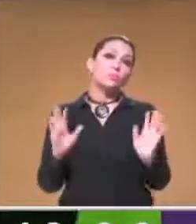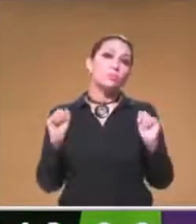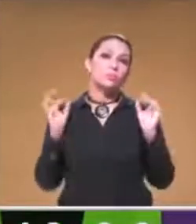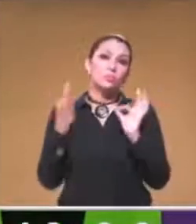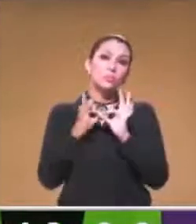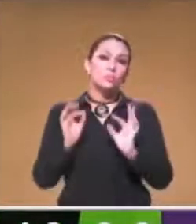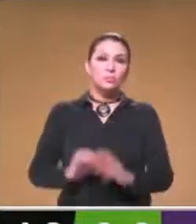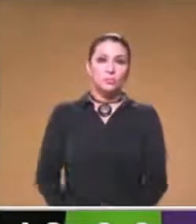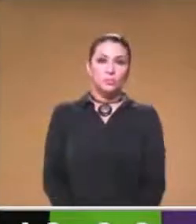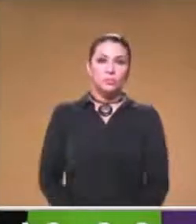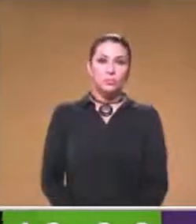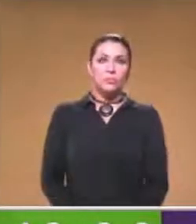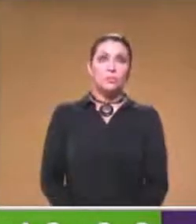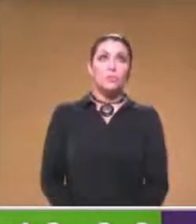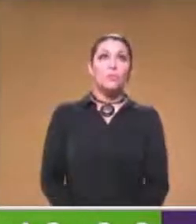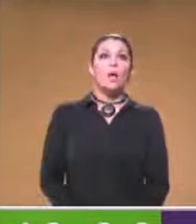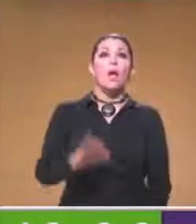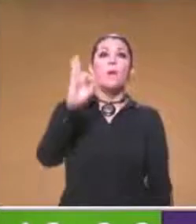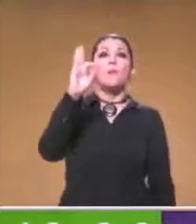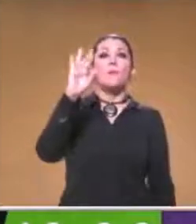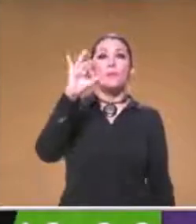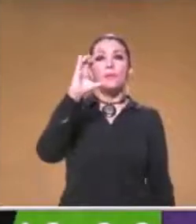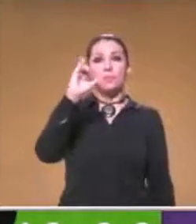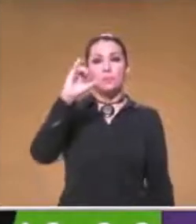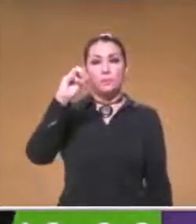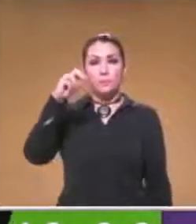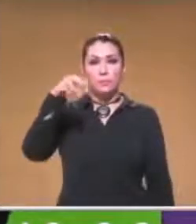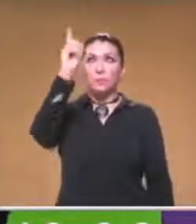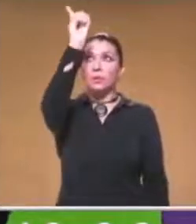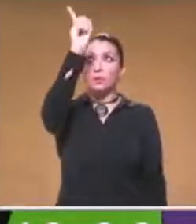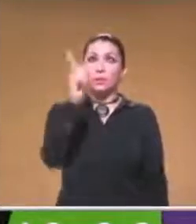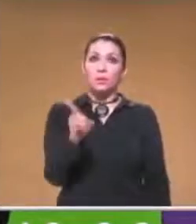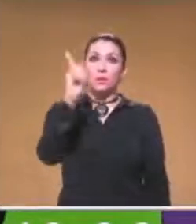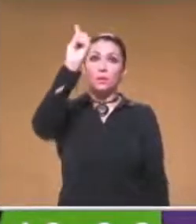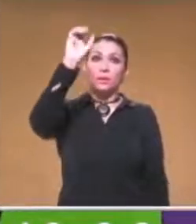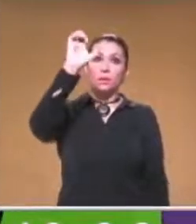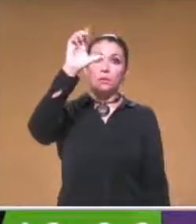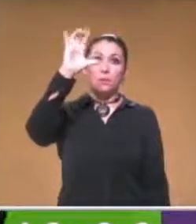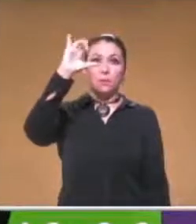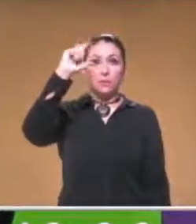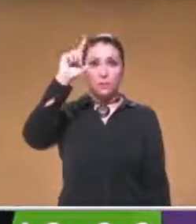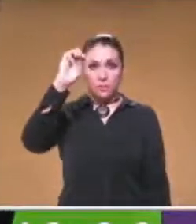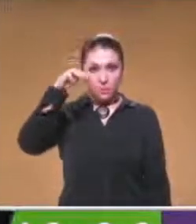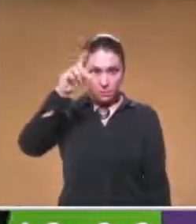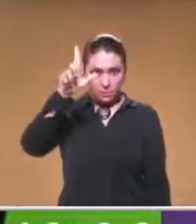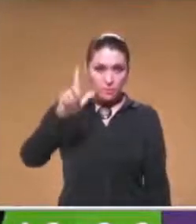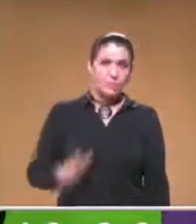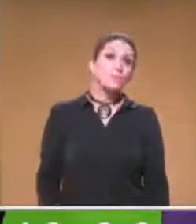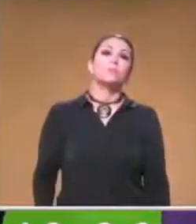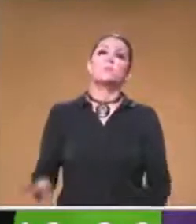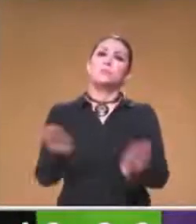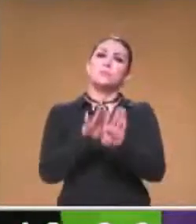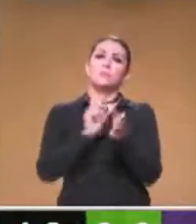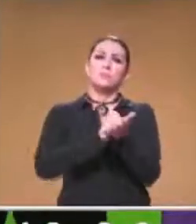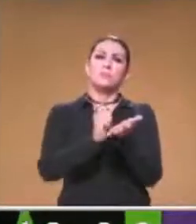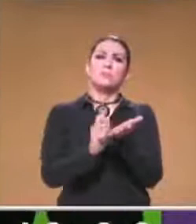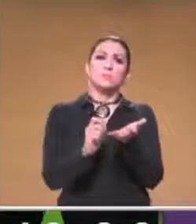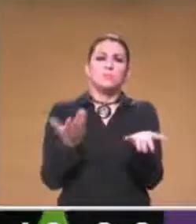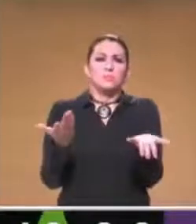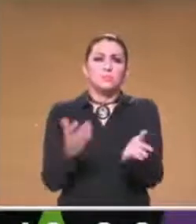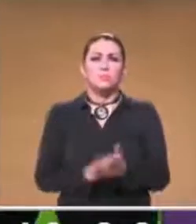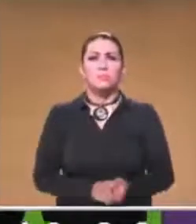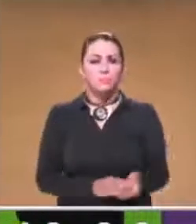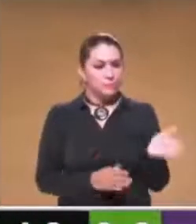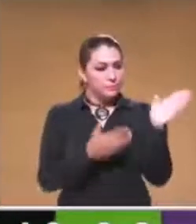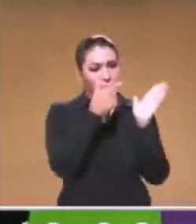es una fracción decimal. Pero ¿de qué otra manera la puedo escribir? Bien, veamos.